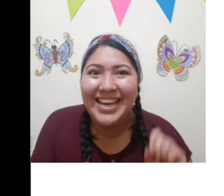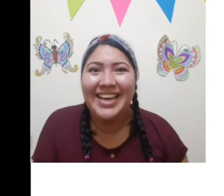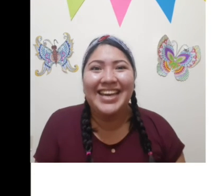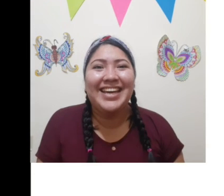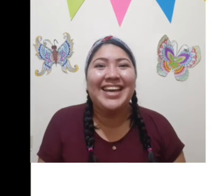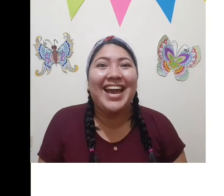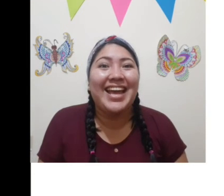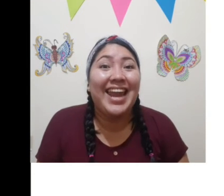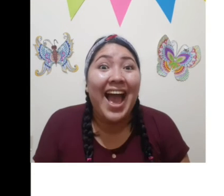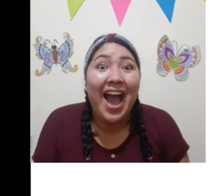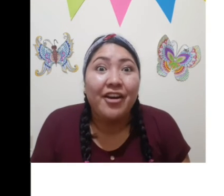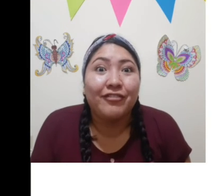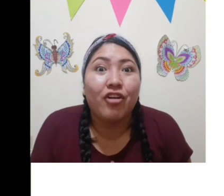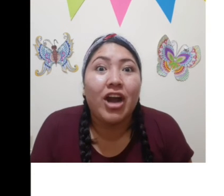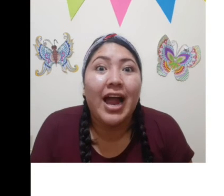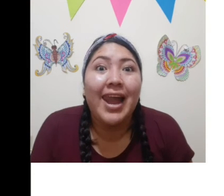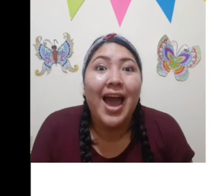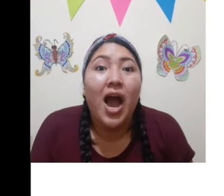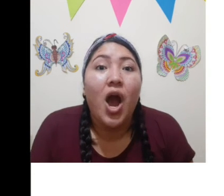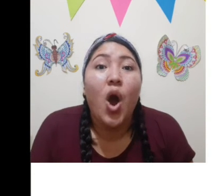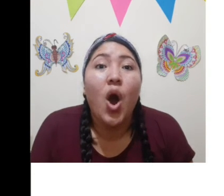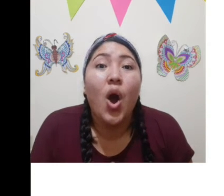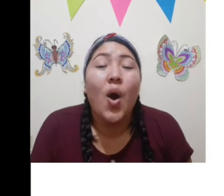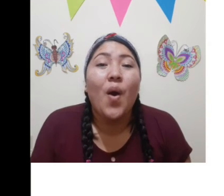sí en la vocal